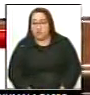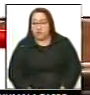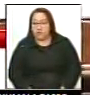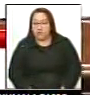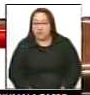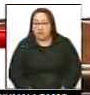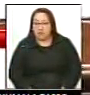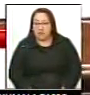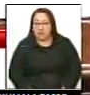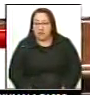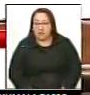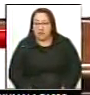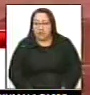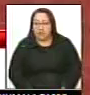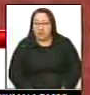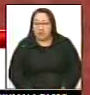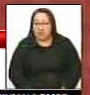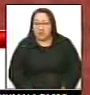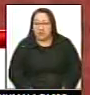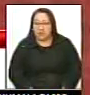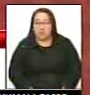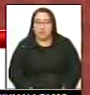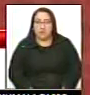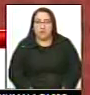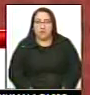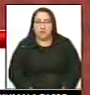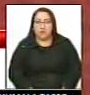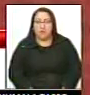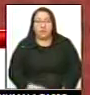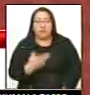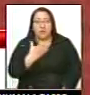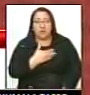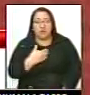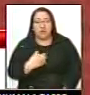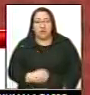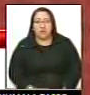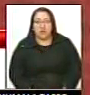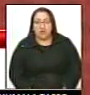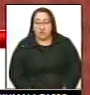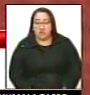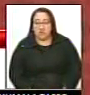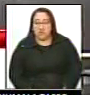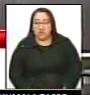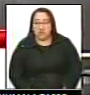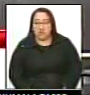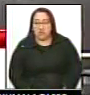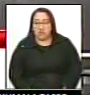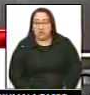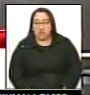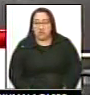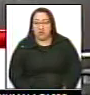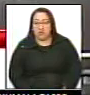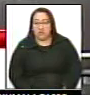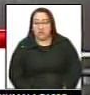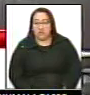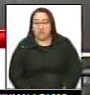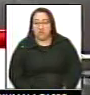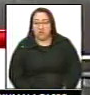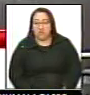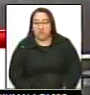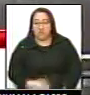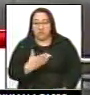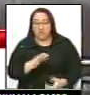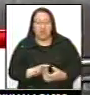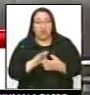Bartra tiene interrupción. Gracias, presidente. Gracias, congresista García de la UNE. Y agradezco por la